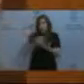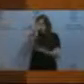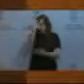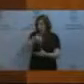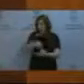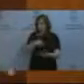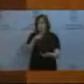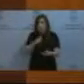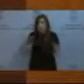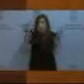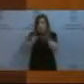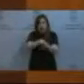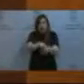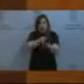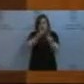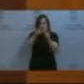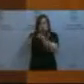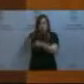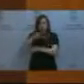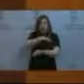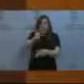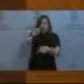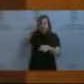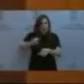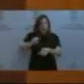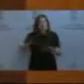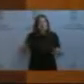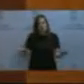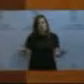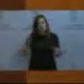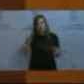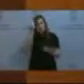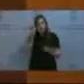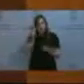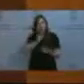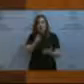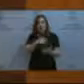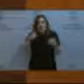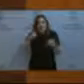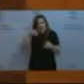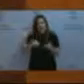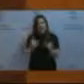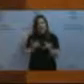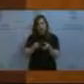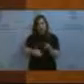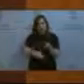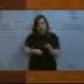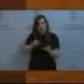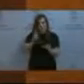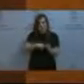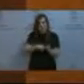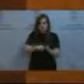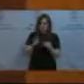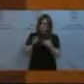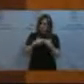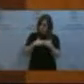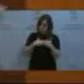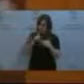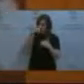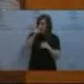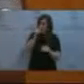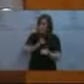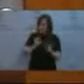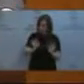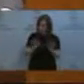tiros por la noche y en una zona de seguridad, yo creo que cualquiera de los que estamos en esta Junta General, al menos, peligroso, al menos, ¿no?